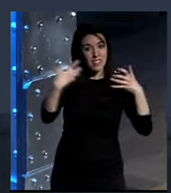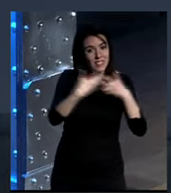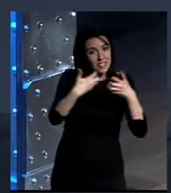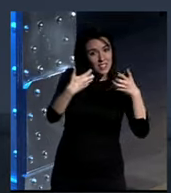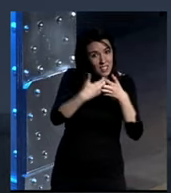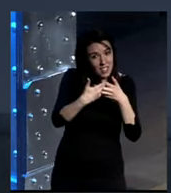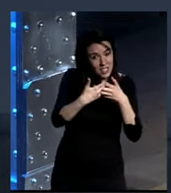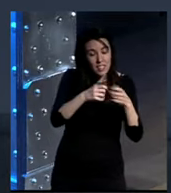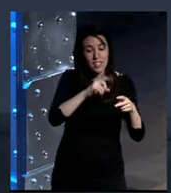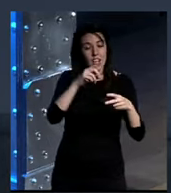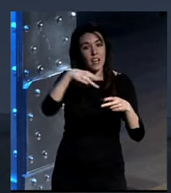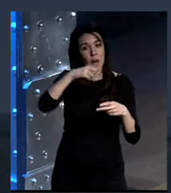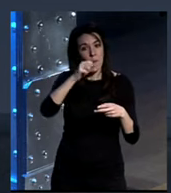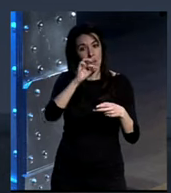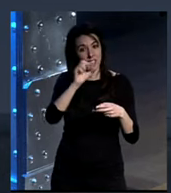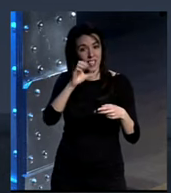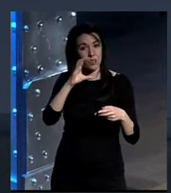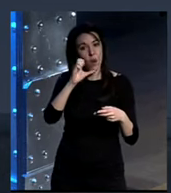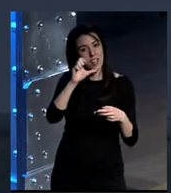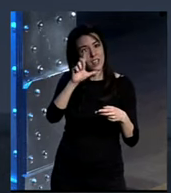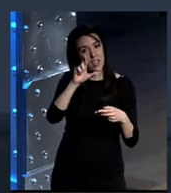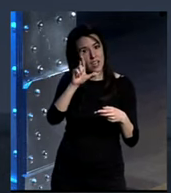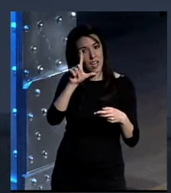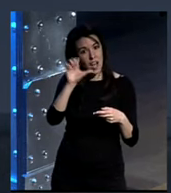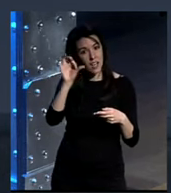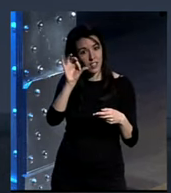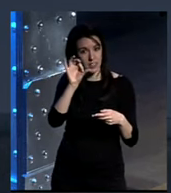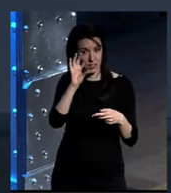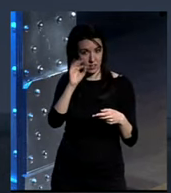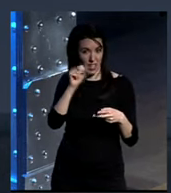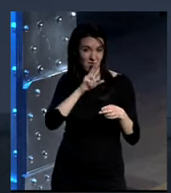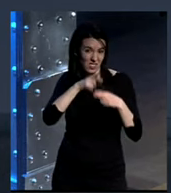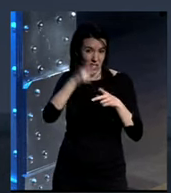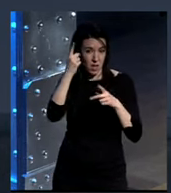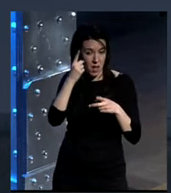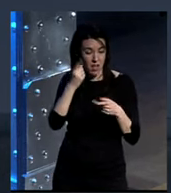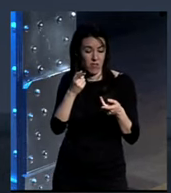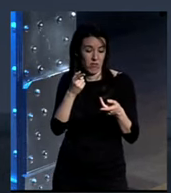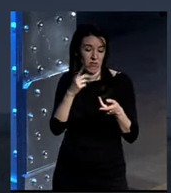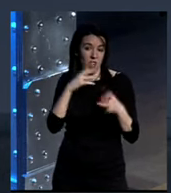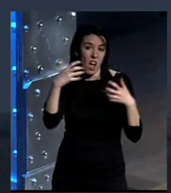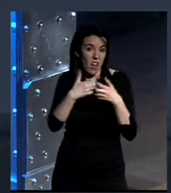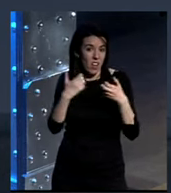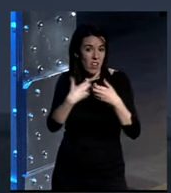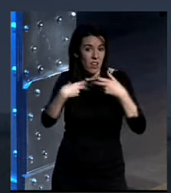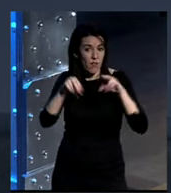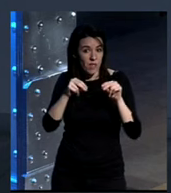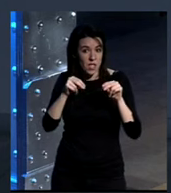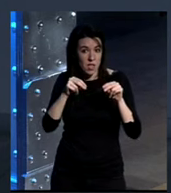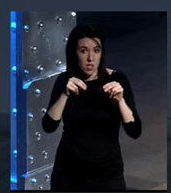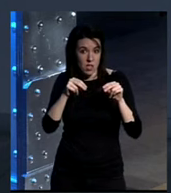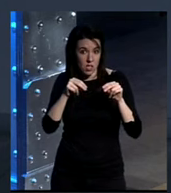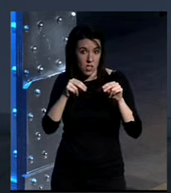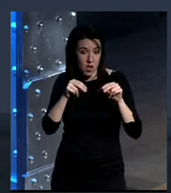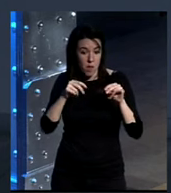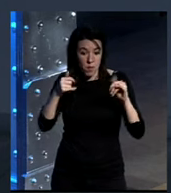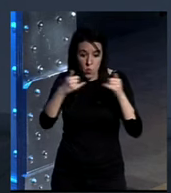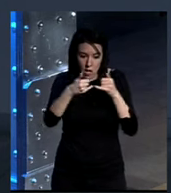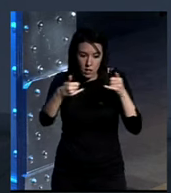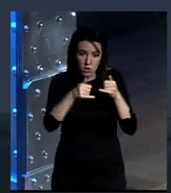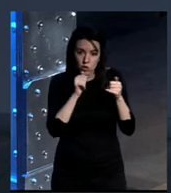segunda guerra carlista llamada. La guerra se terminó, la red prácticamente no se había iniciado aún, pero por lo que